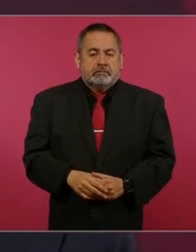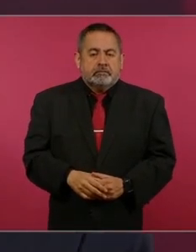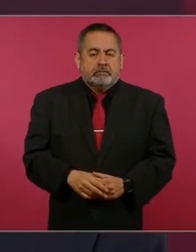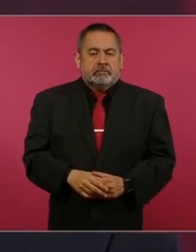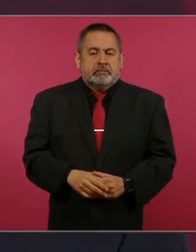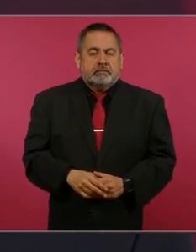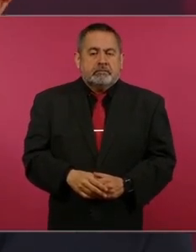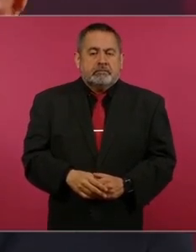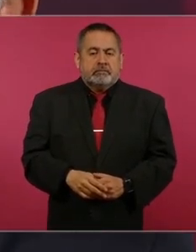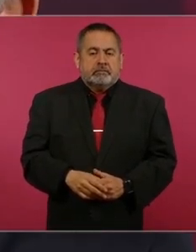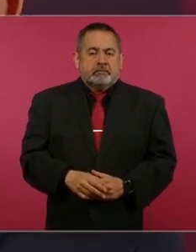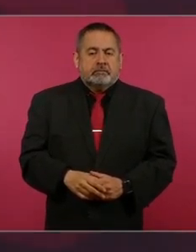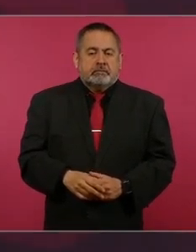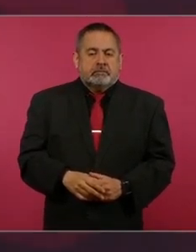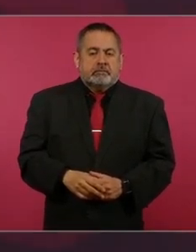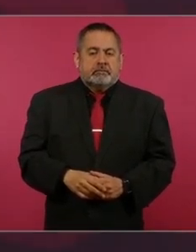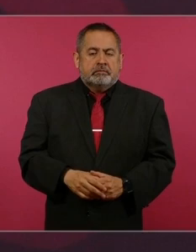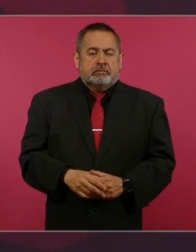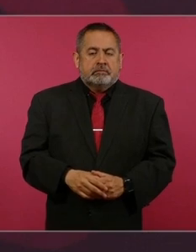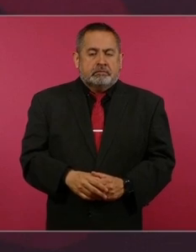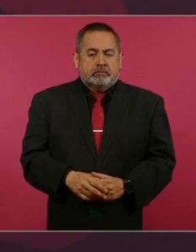no